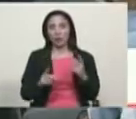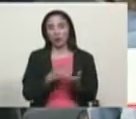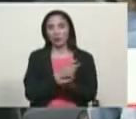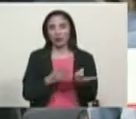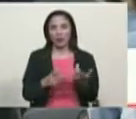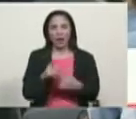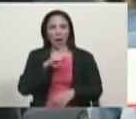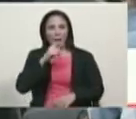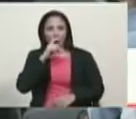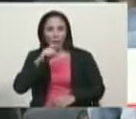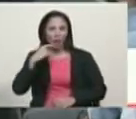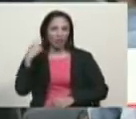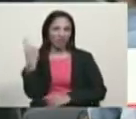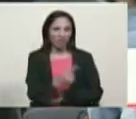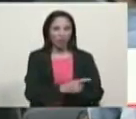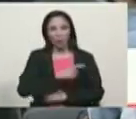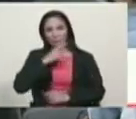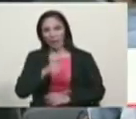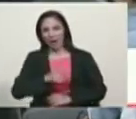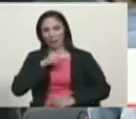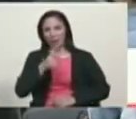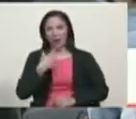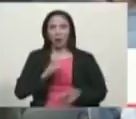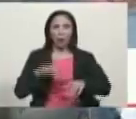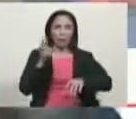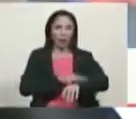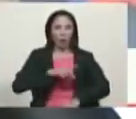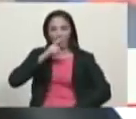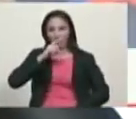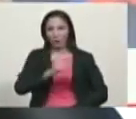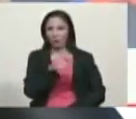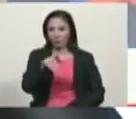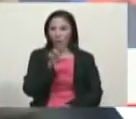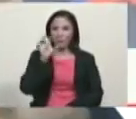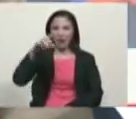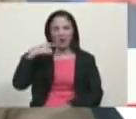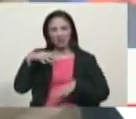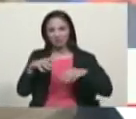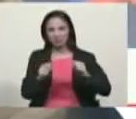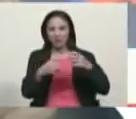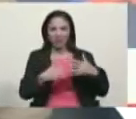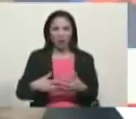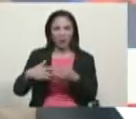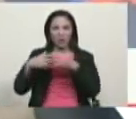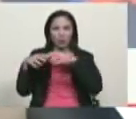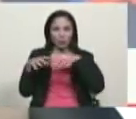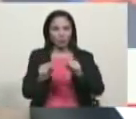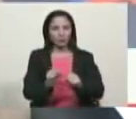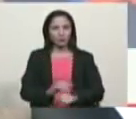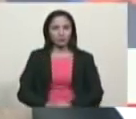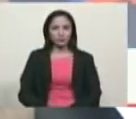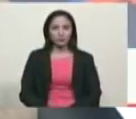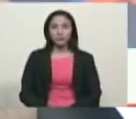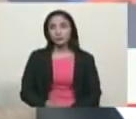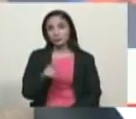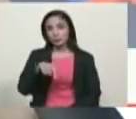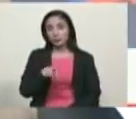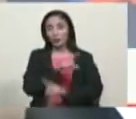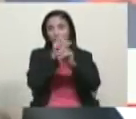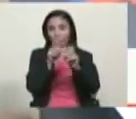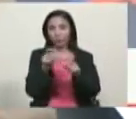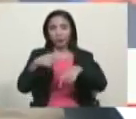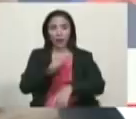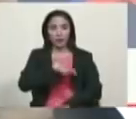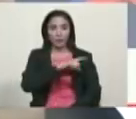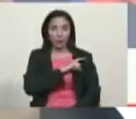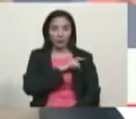Maduro dictador, Maduro malo, Maduro. Ese país hay que intervenirlo. Aunque hoy salió una encuesta en España, yo